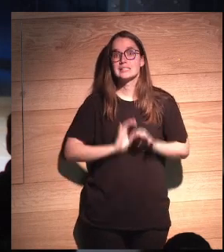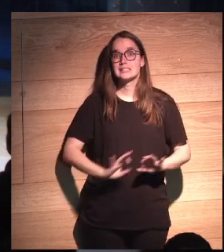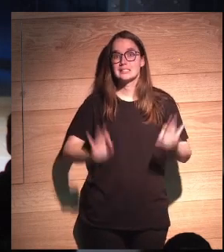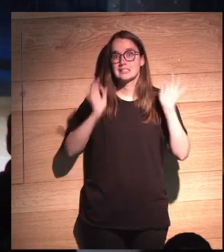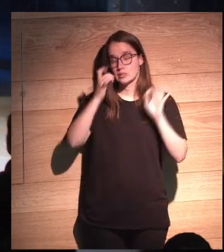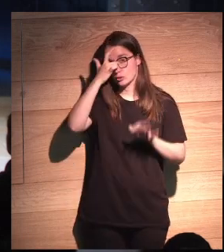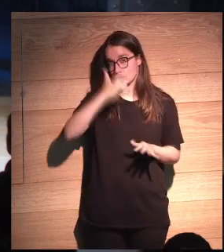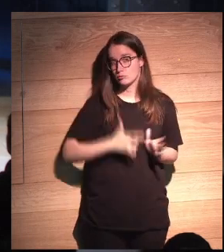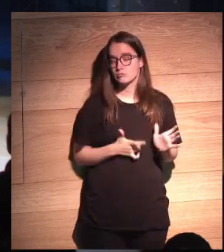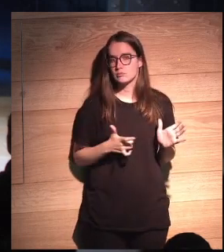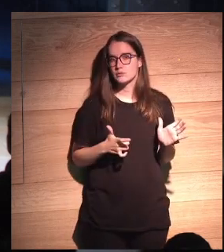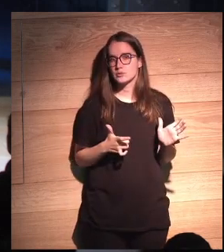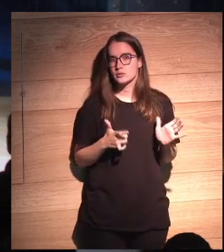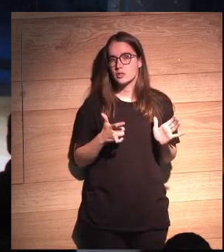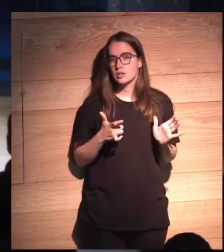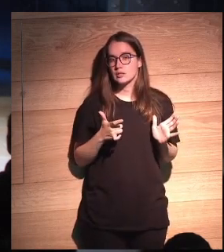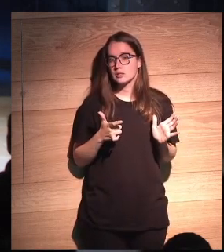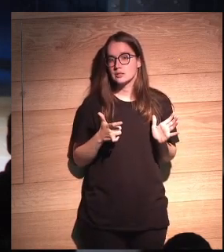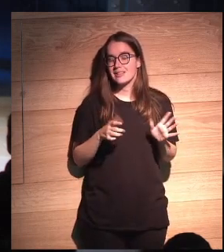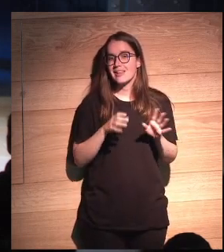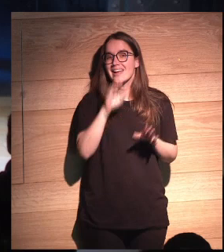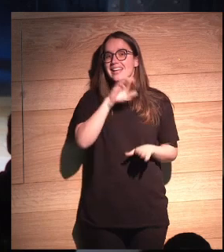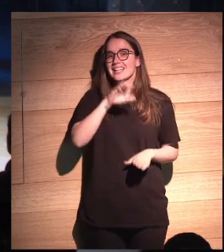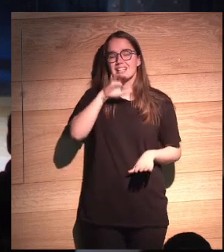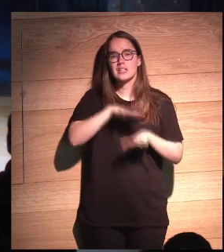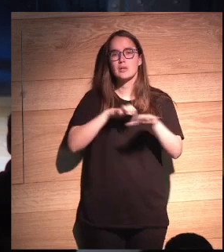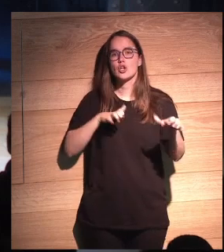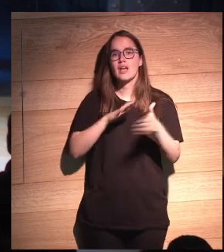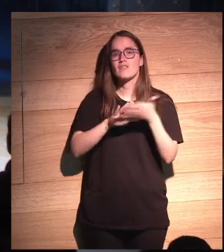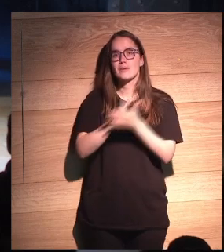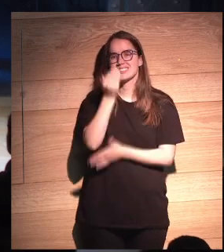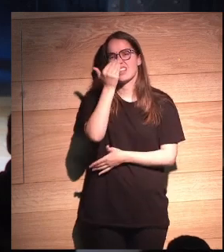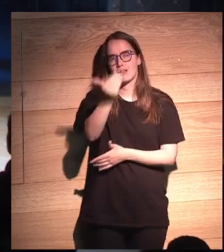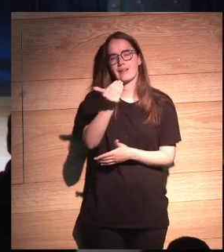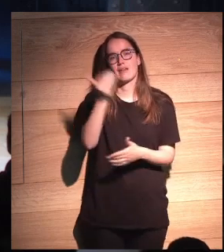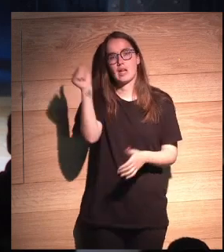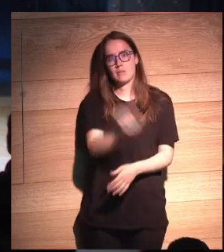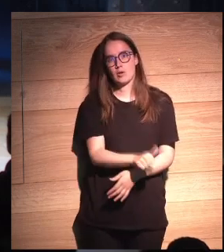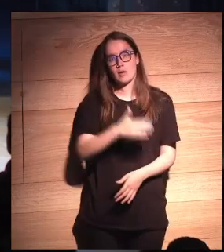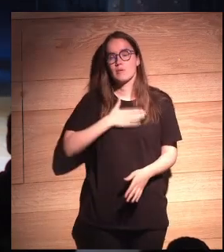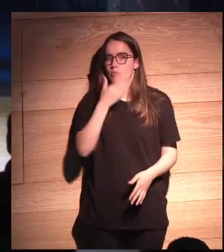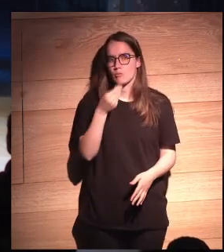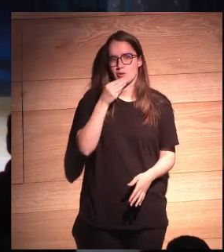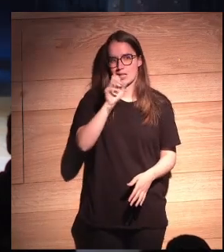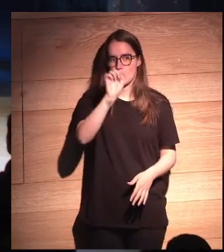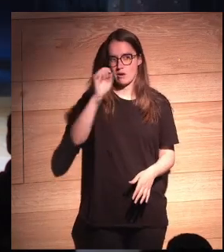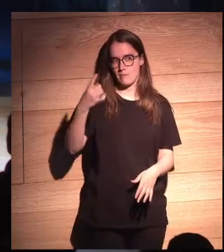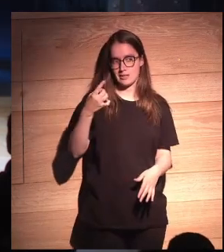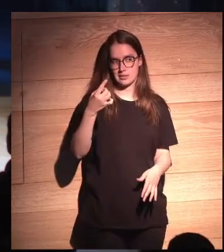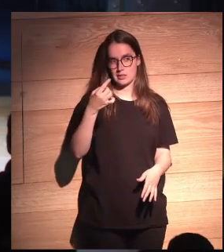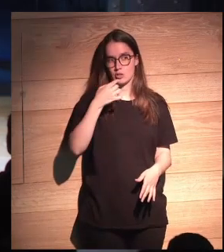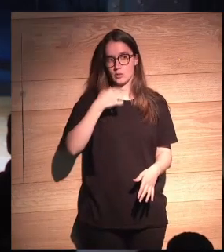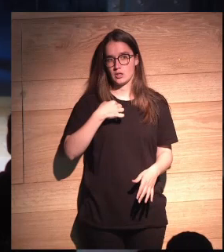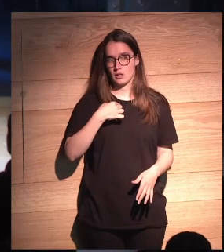Sobre todo yo me quedo con que muchas de las críticas hablaban de la honestidad de la peli, y para mí ha sido lo más bonito que nos podían decir,